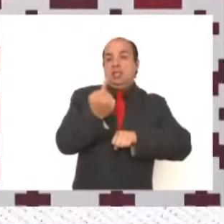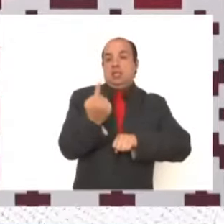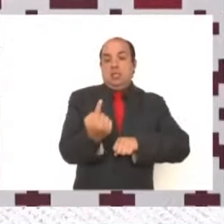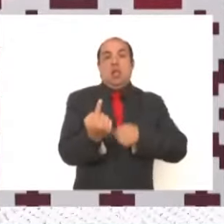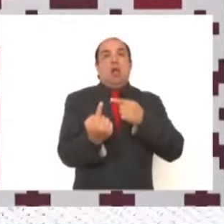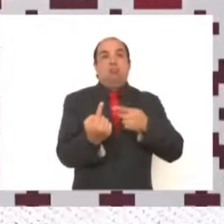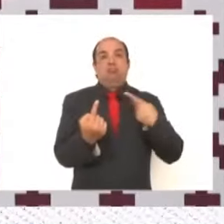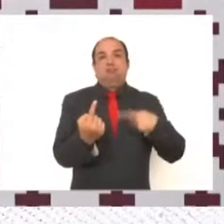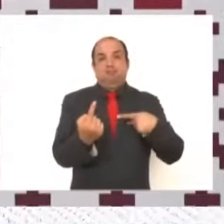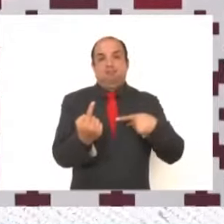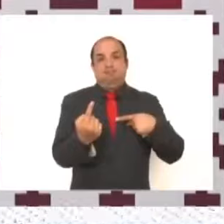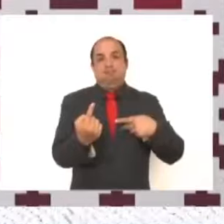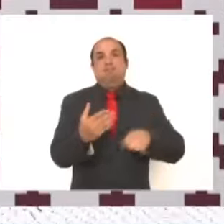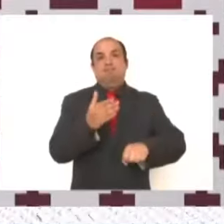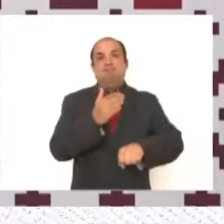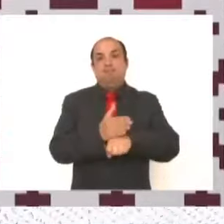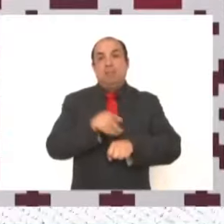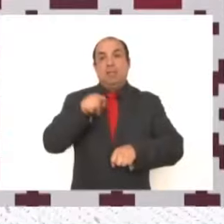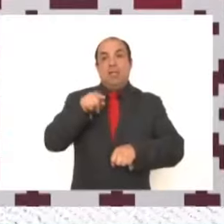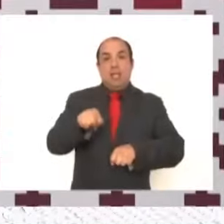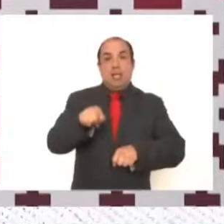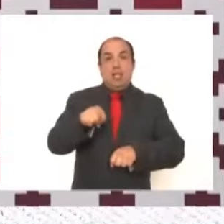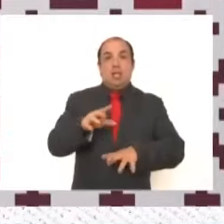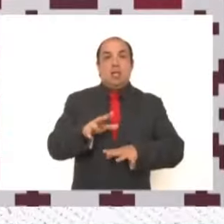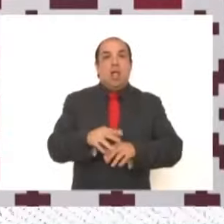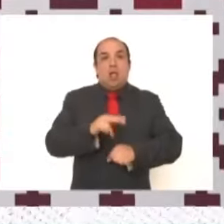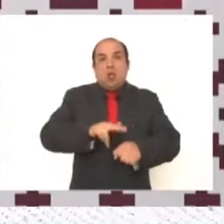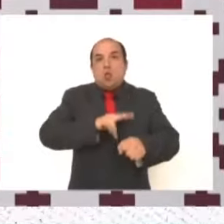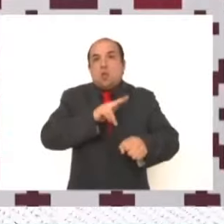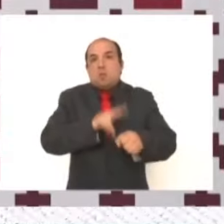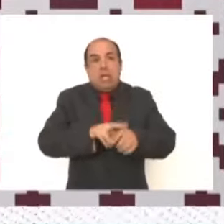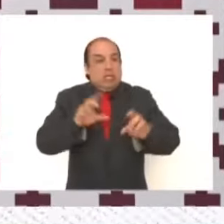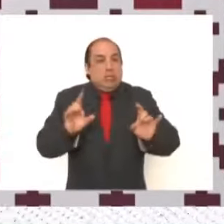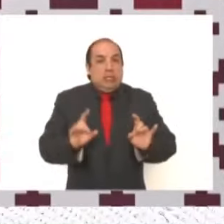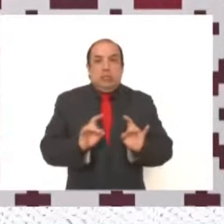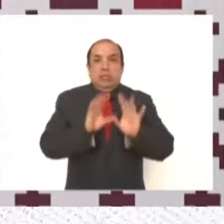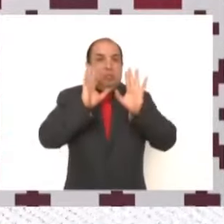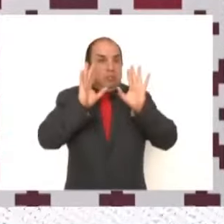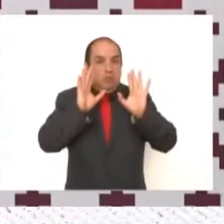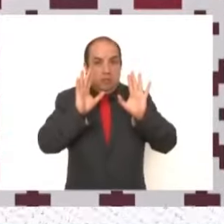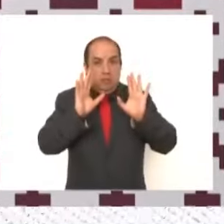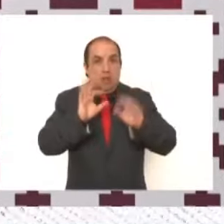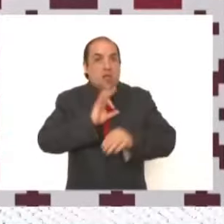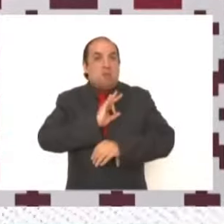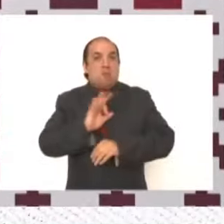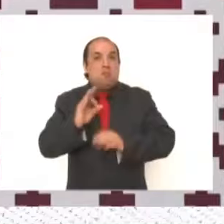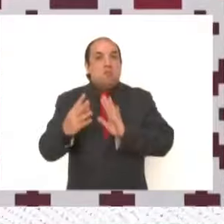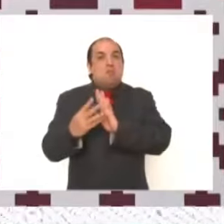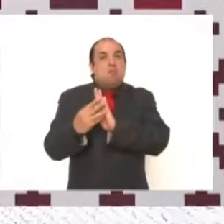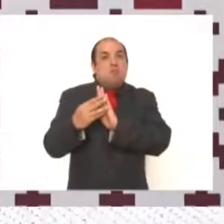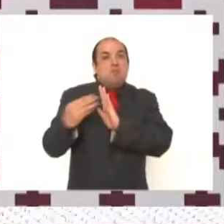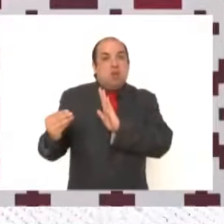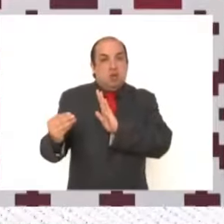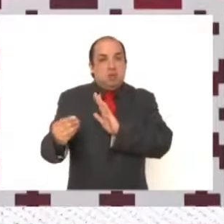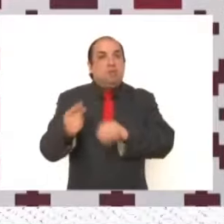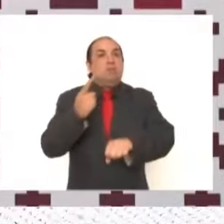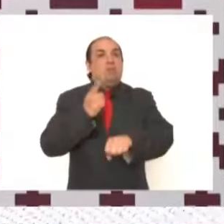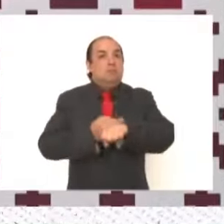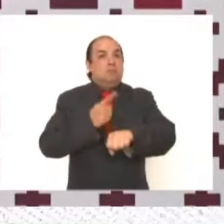persona que en condiciones normales e involuntariamente pudiera transmitir